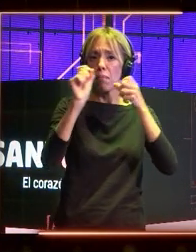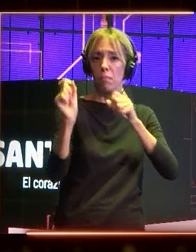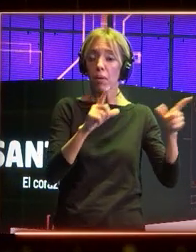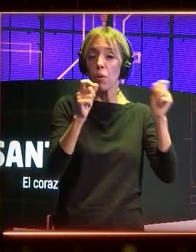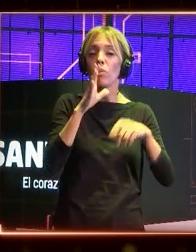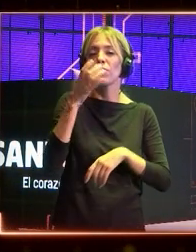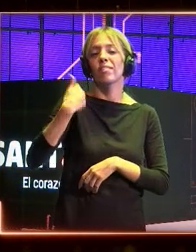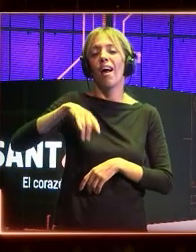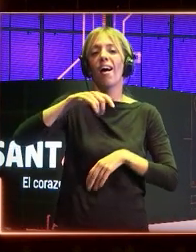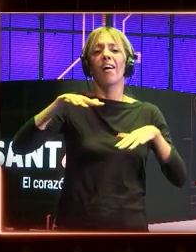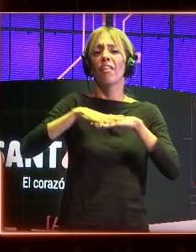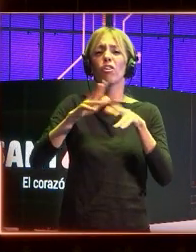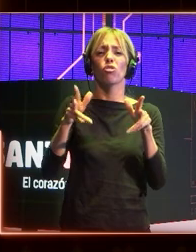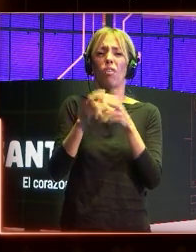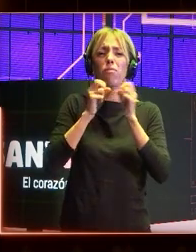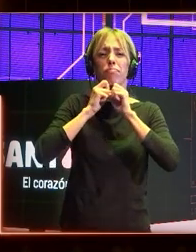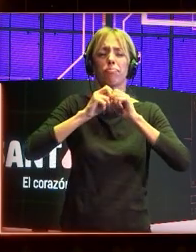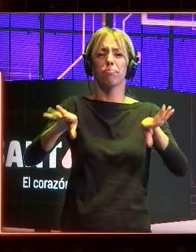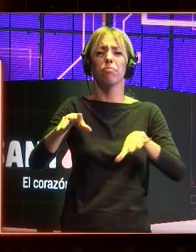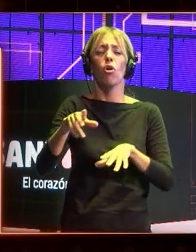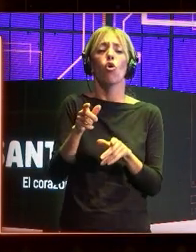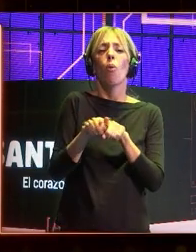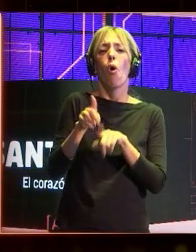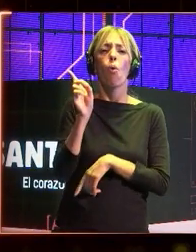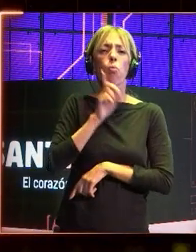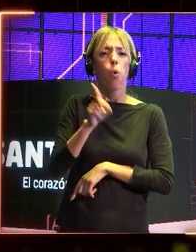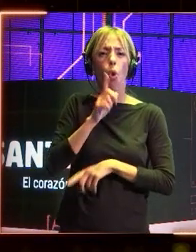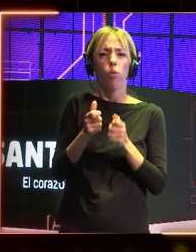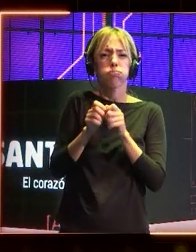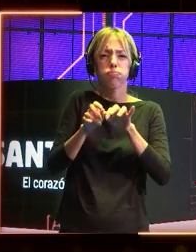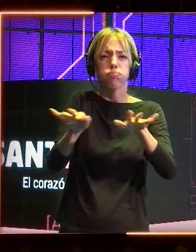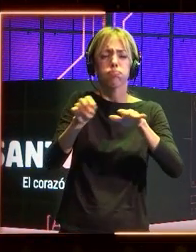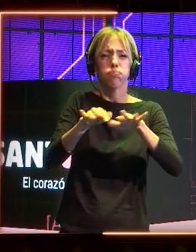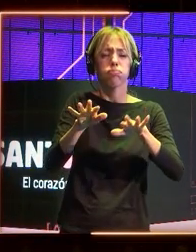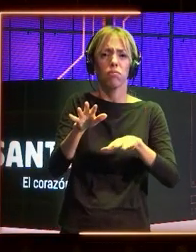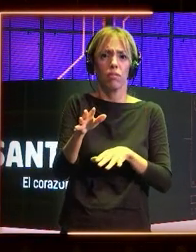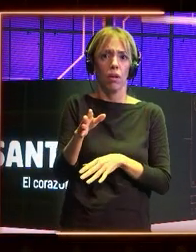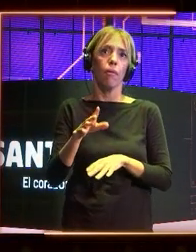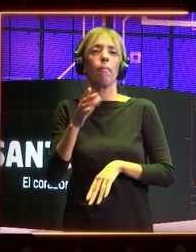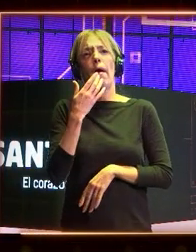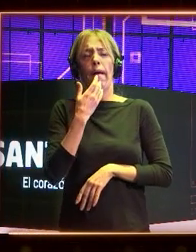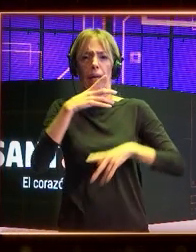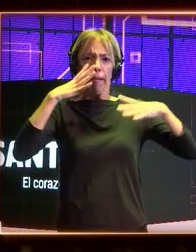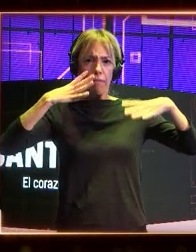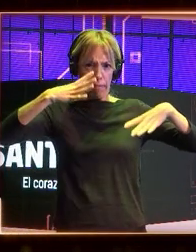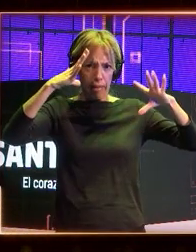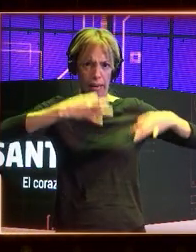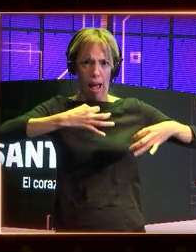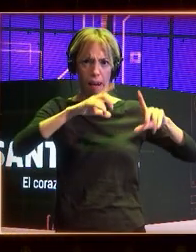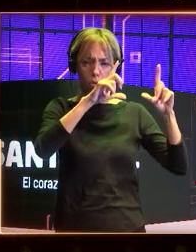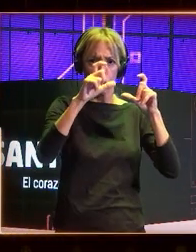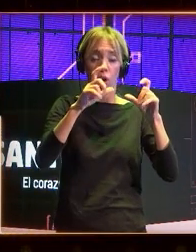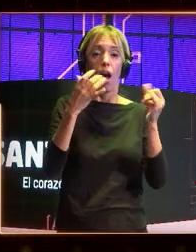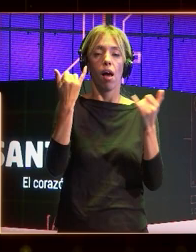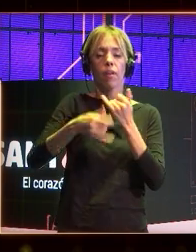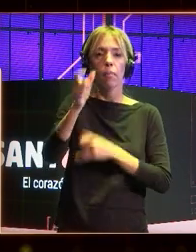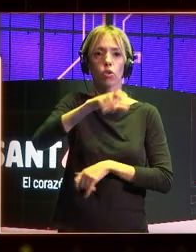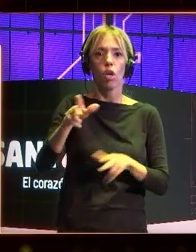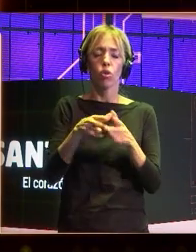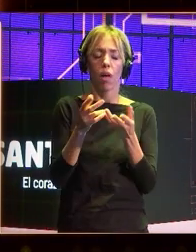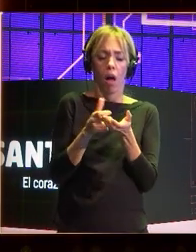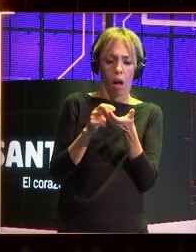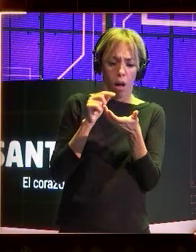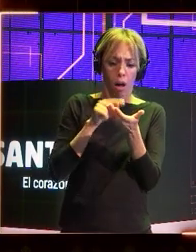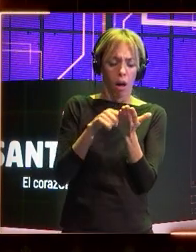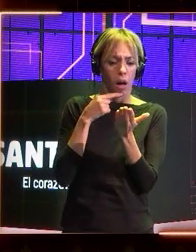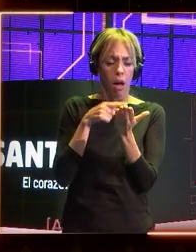en redes sociales corriendo como bulos imágenes reales que ya están empezando a afectar a nuestra sociedad sobre qué nos podemos creer respecto a lo que vemos a